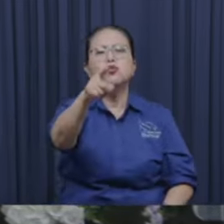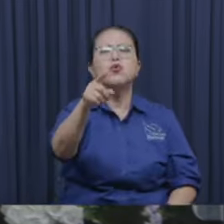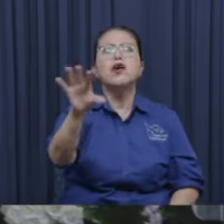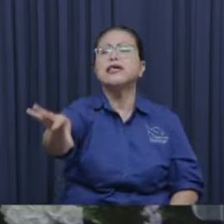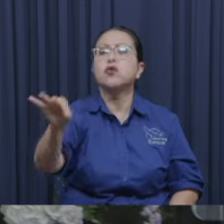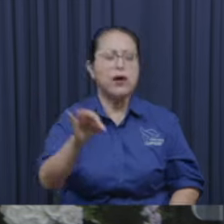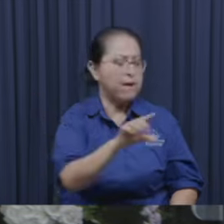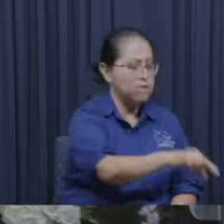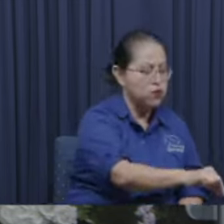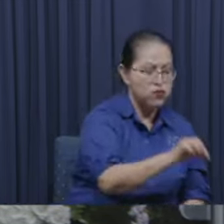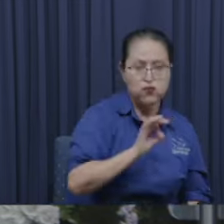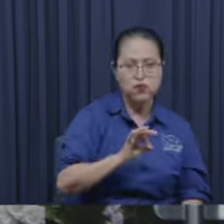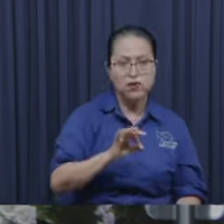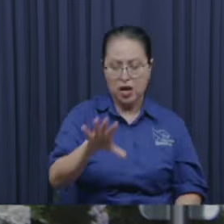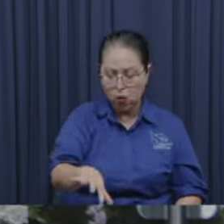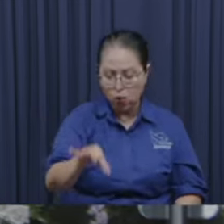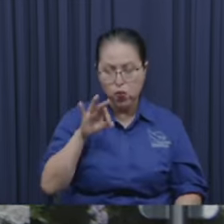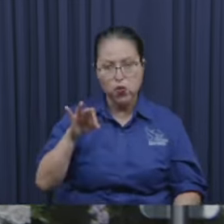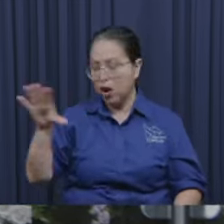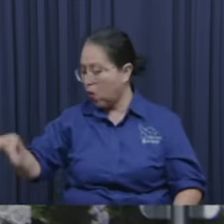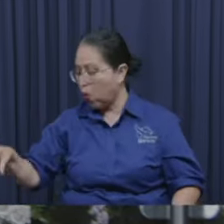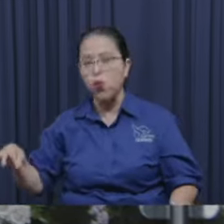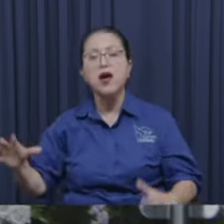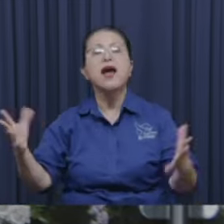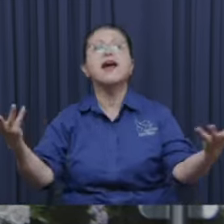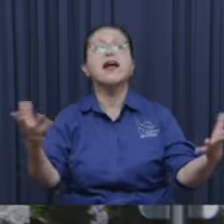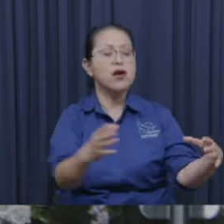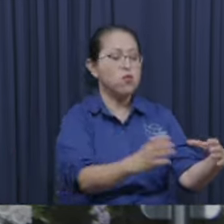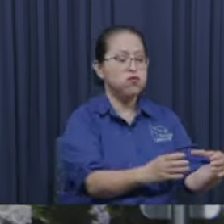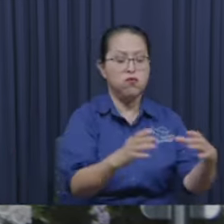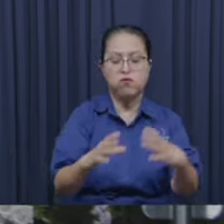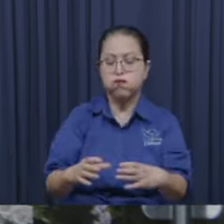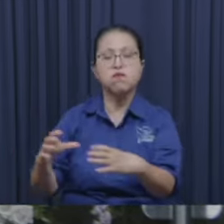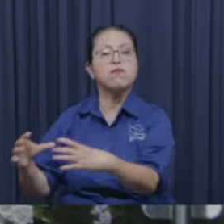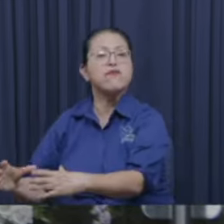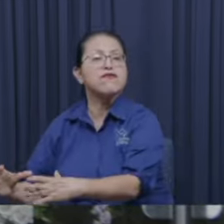que quieres ser eh No